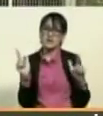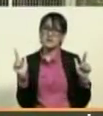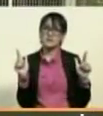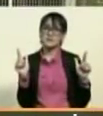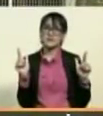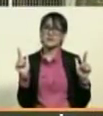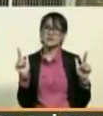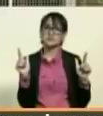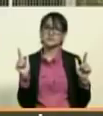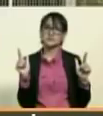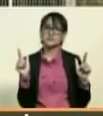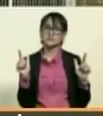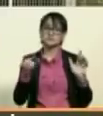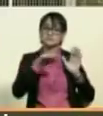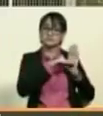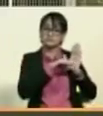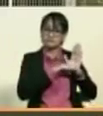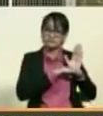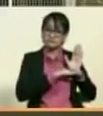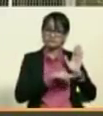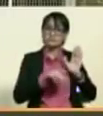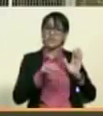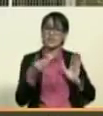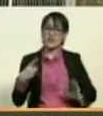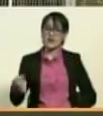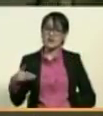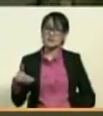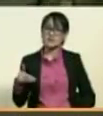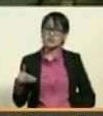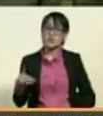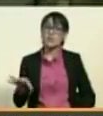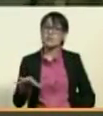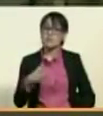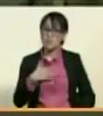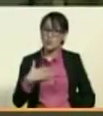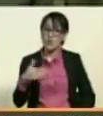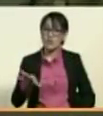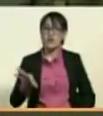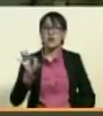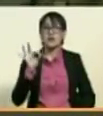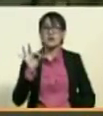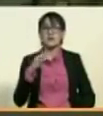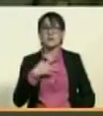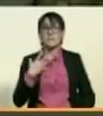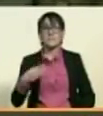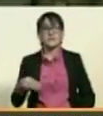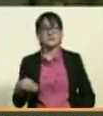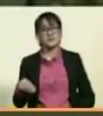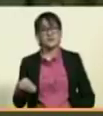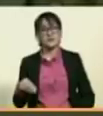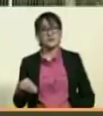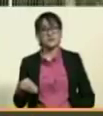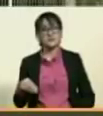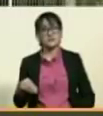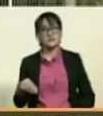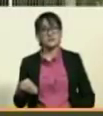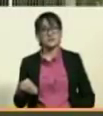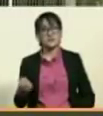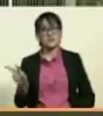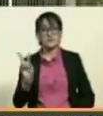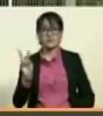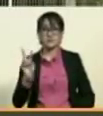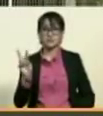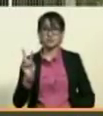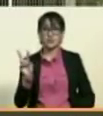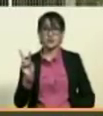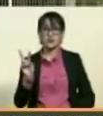soberanas, con plenas garantías, se puede elegir y reconocer al presidente de la República Bolivariana de